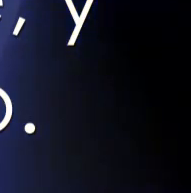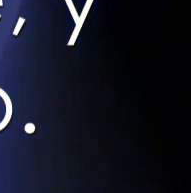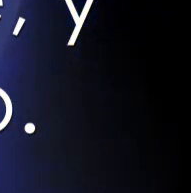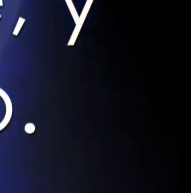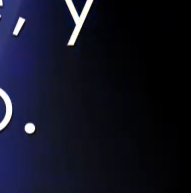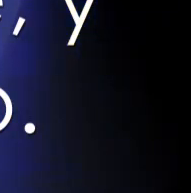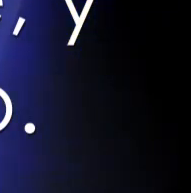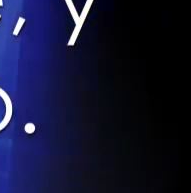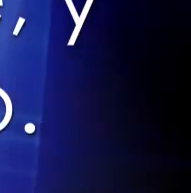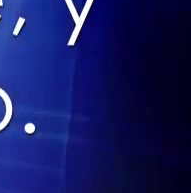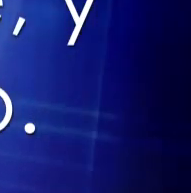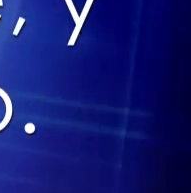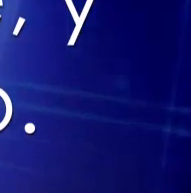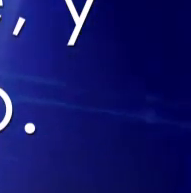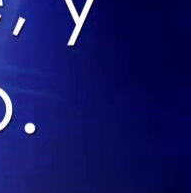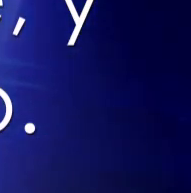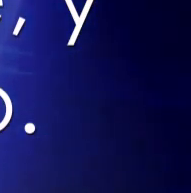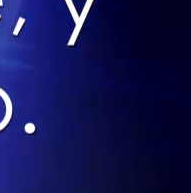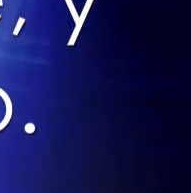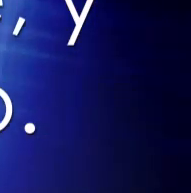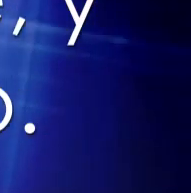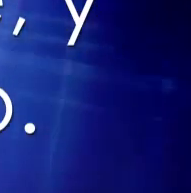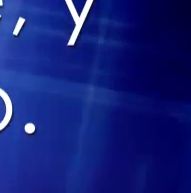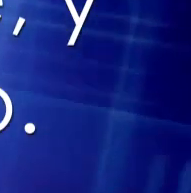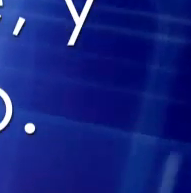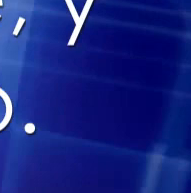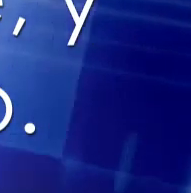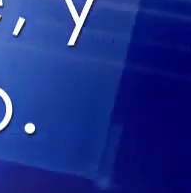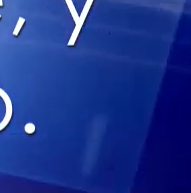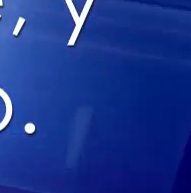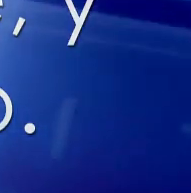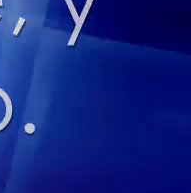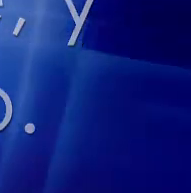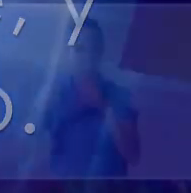esto, todo lo que hagas, hazlo por amor a su nombre.